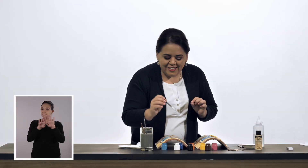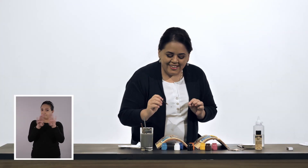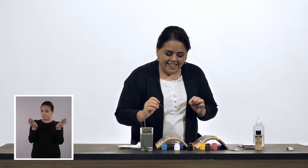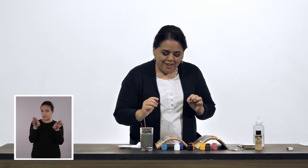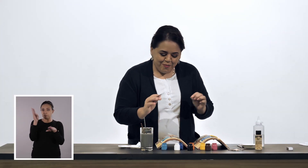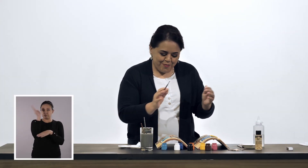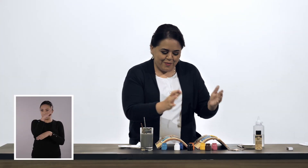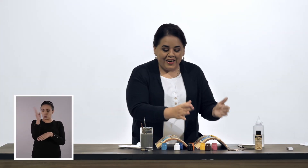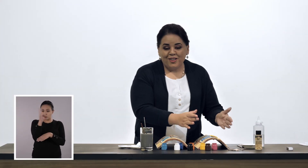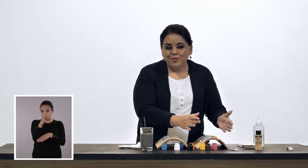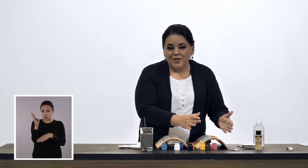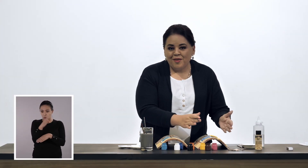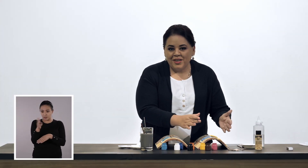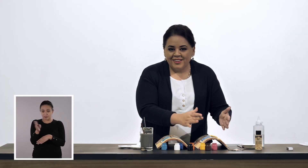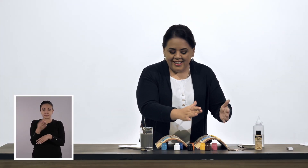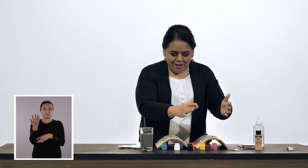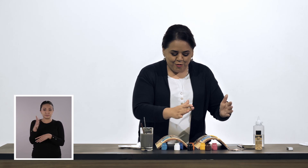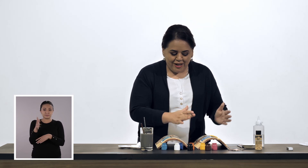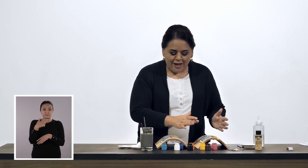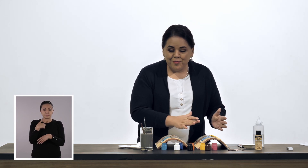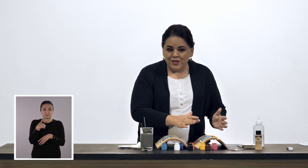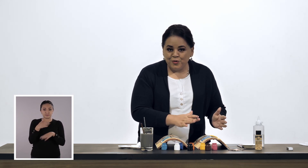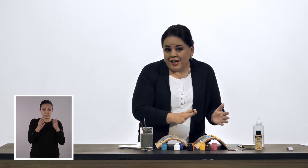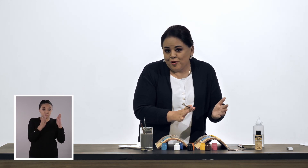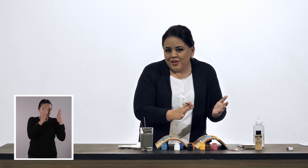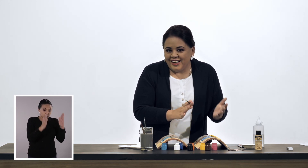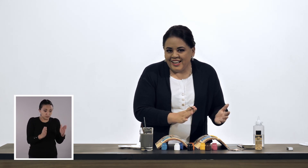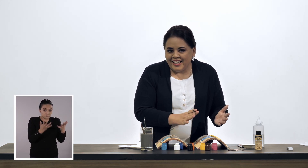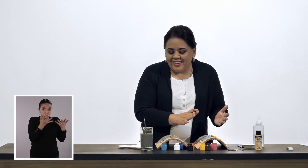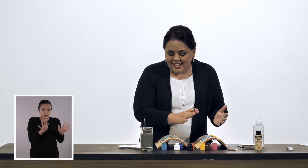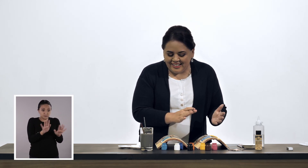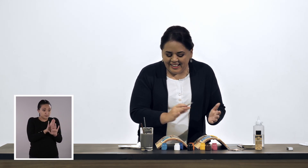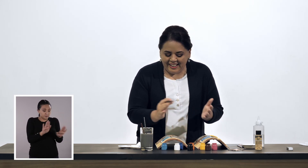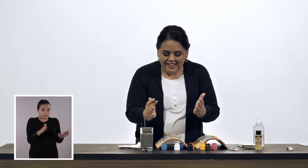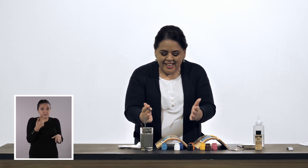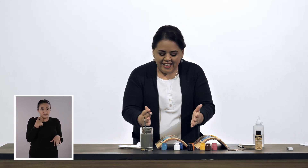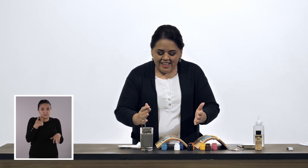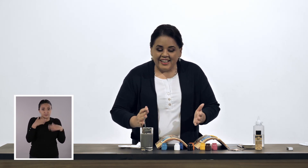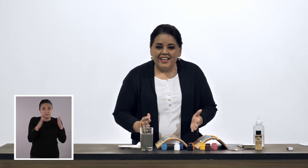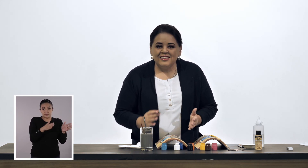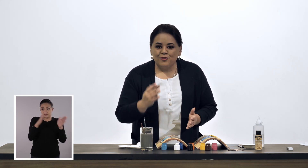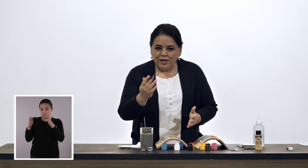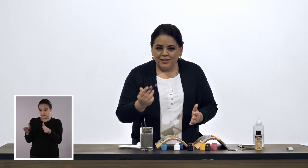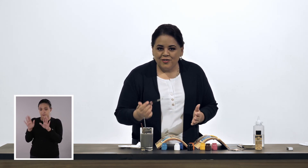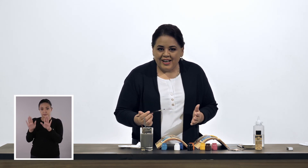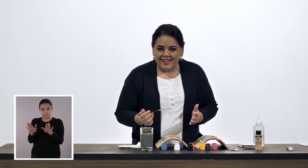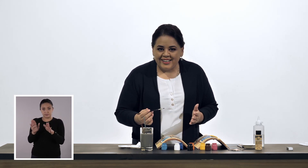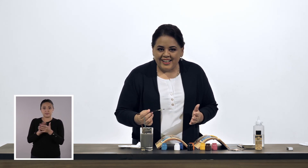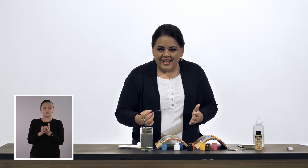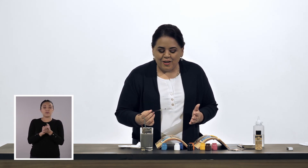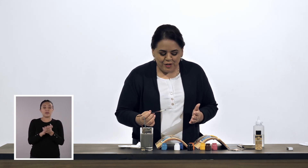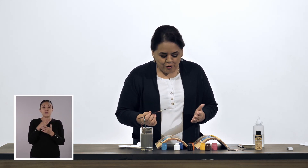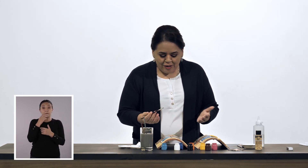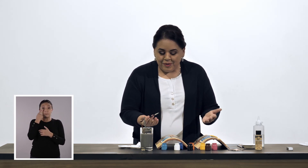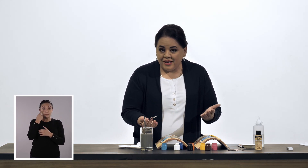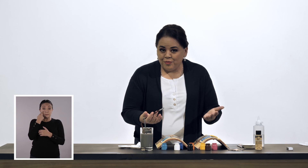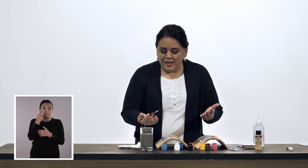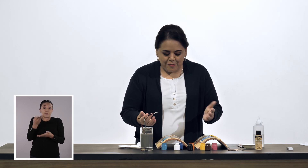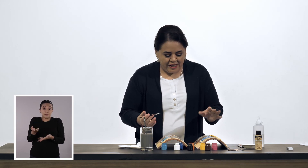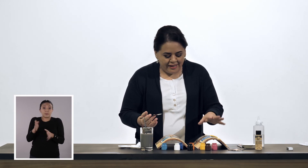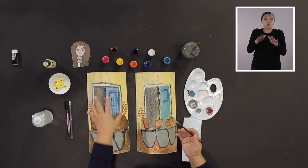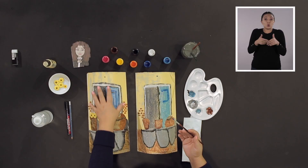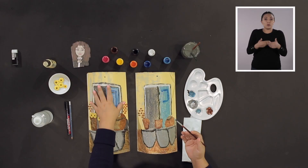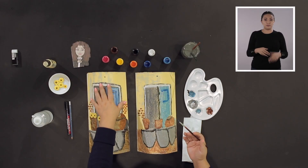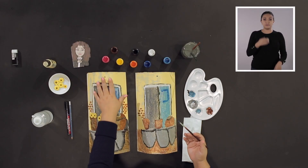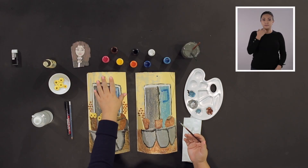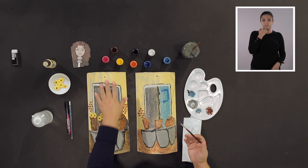Yo les he preparado previamente una pintura como quería que quede la teja y aquí les he vuelto a recrear la pintura para que